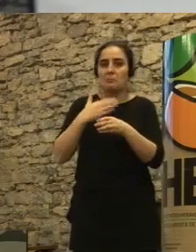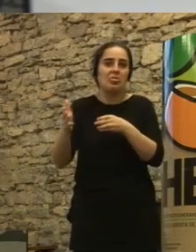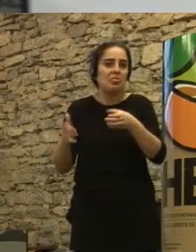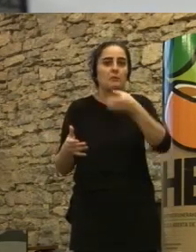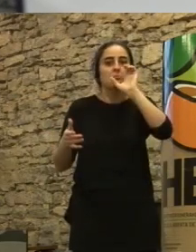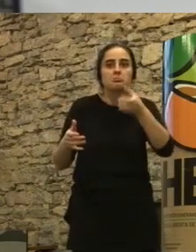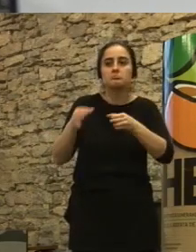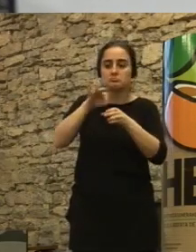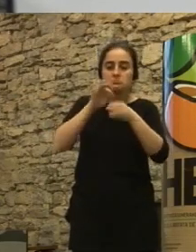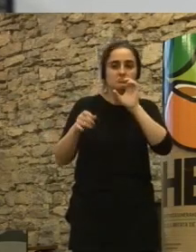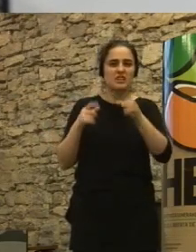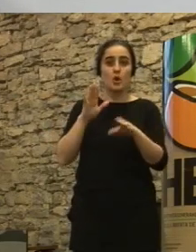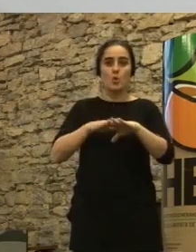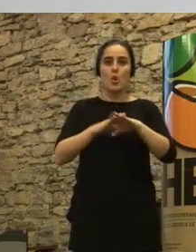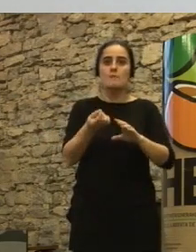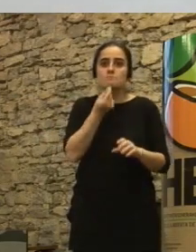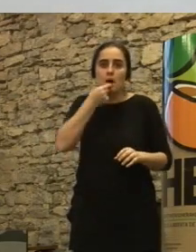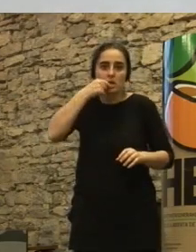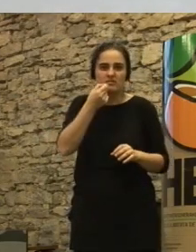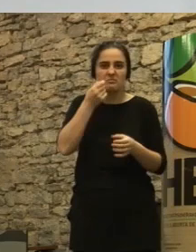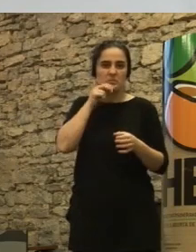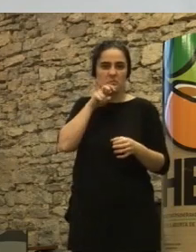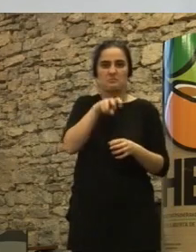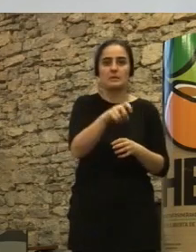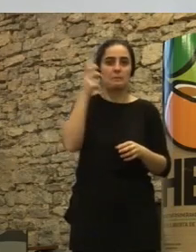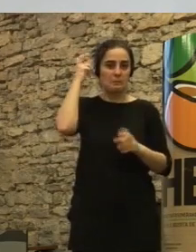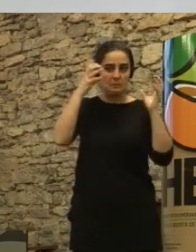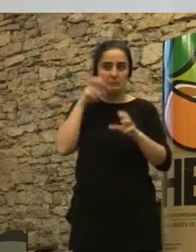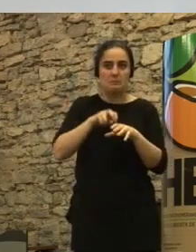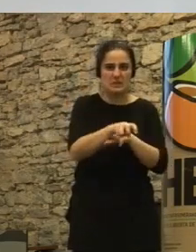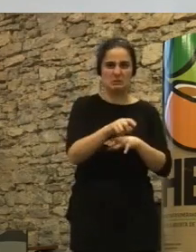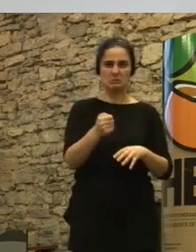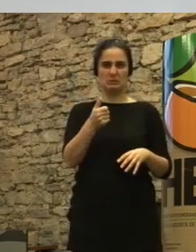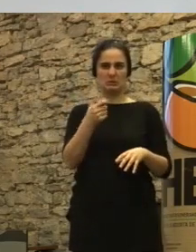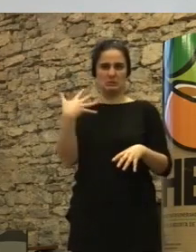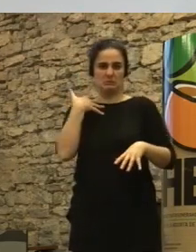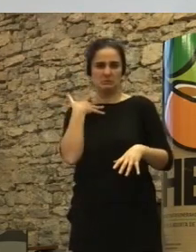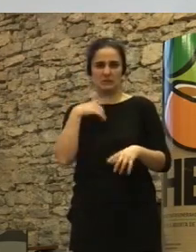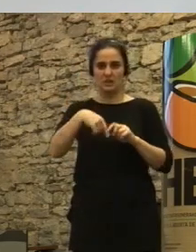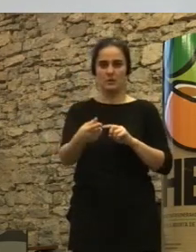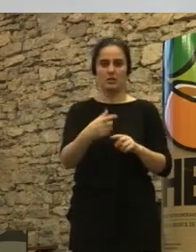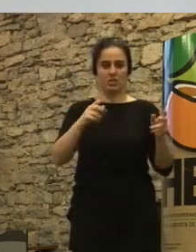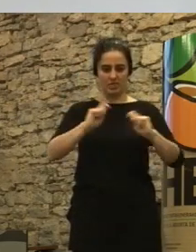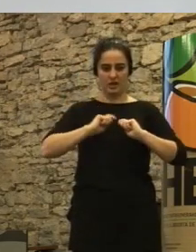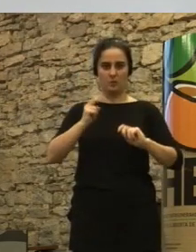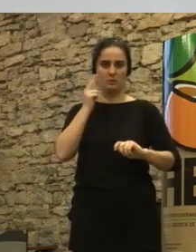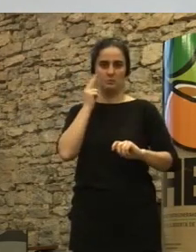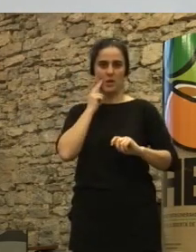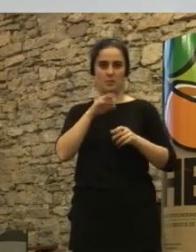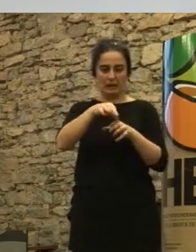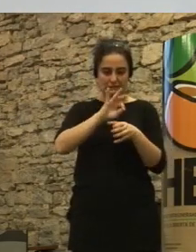un tanto asquerosa que puede generar bastante miedo a la hora de luego beberse un refresco en cualquier